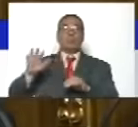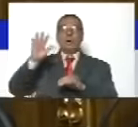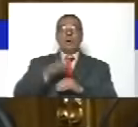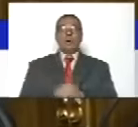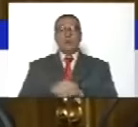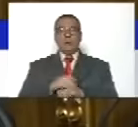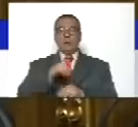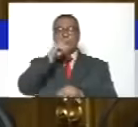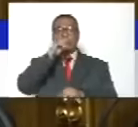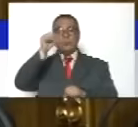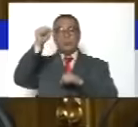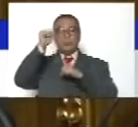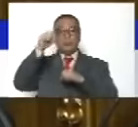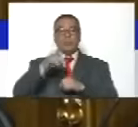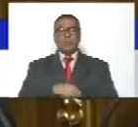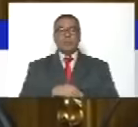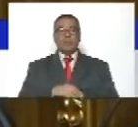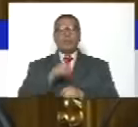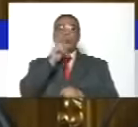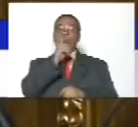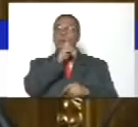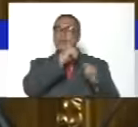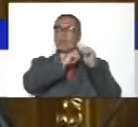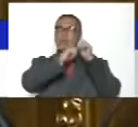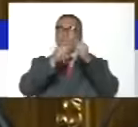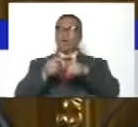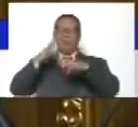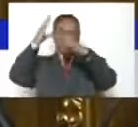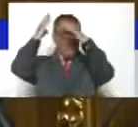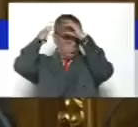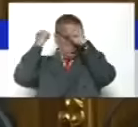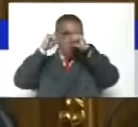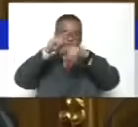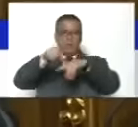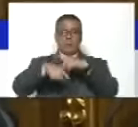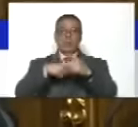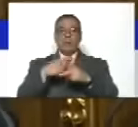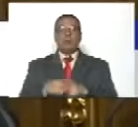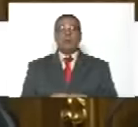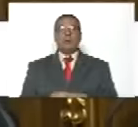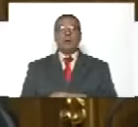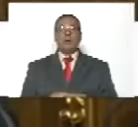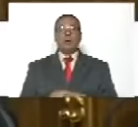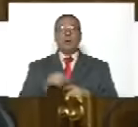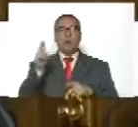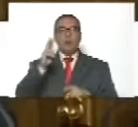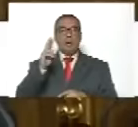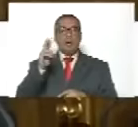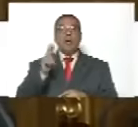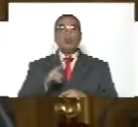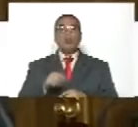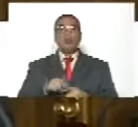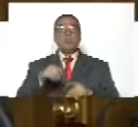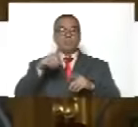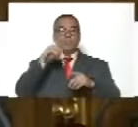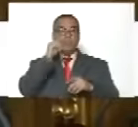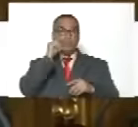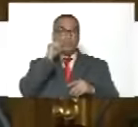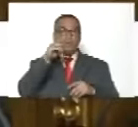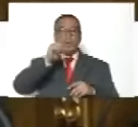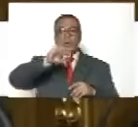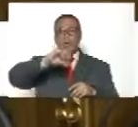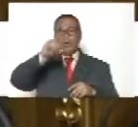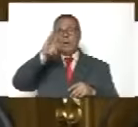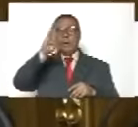Venezuela, ciudadano Nicolás Maduro Moros, los nombramientos como embajadores extraordinarios y plenipotenciarios de la República a la ciudadana Rosalba